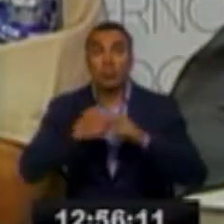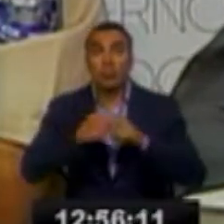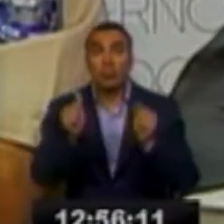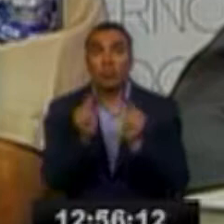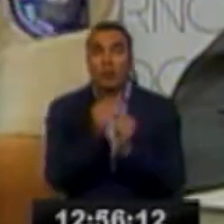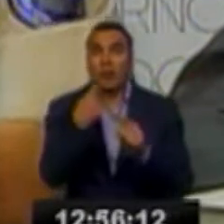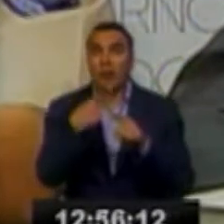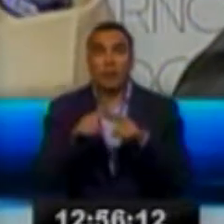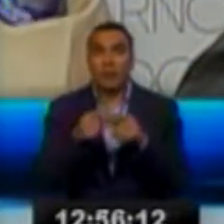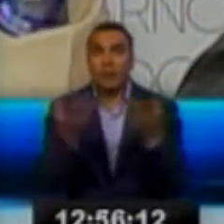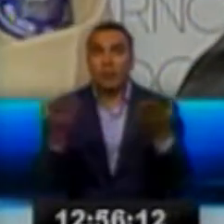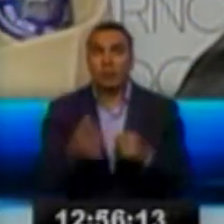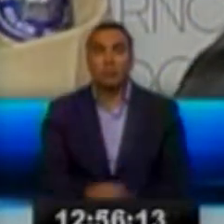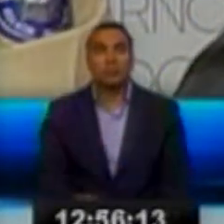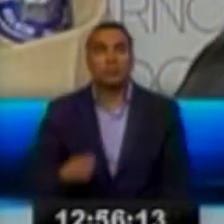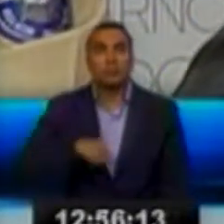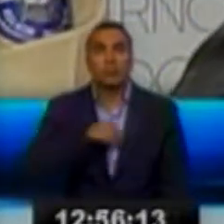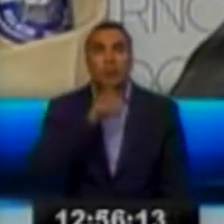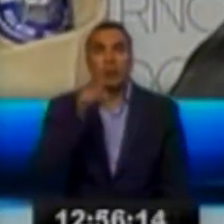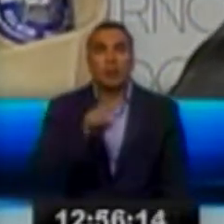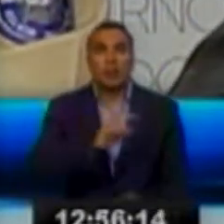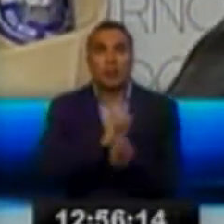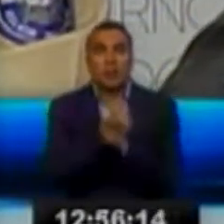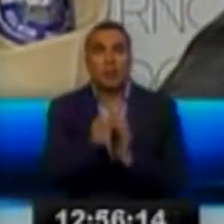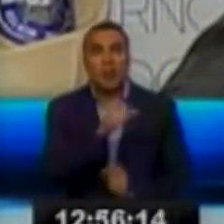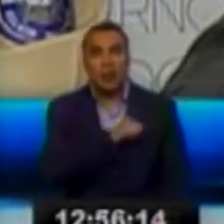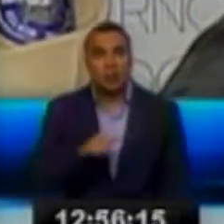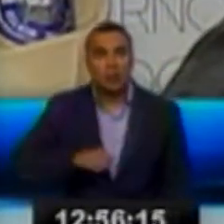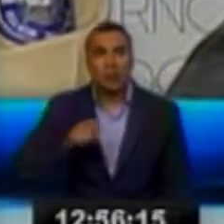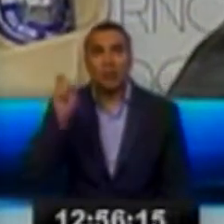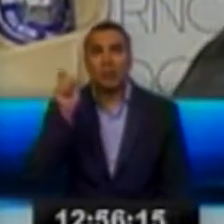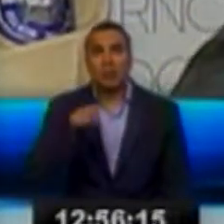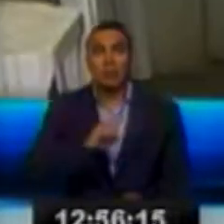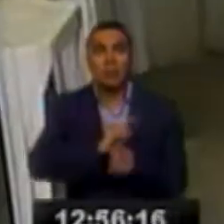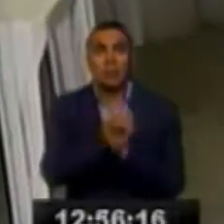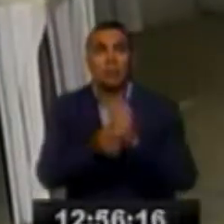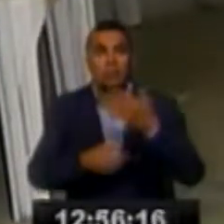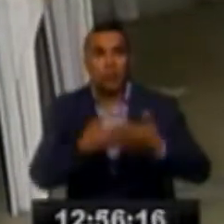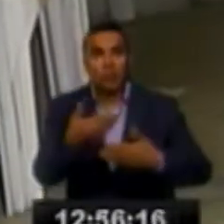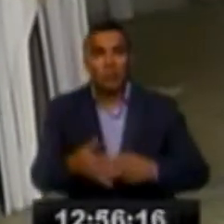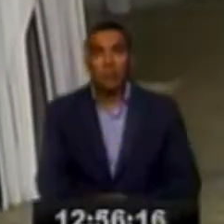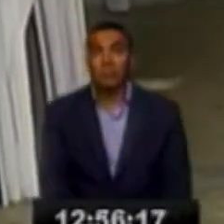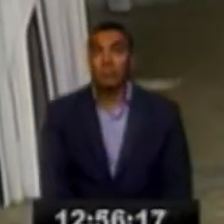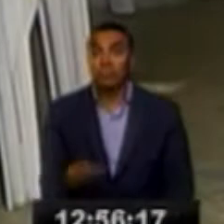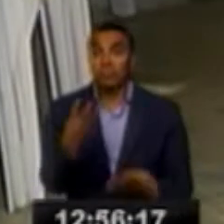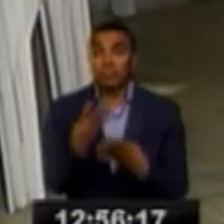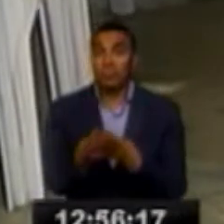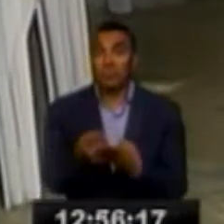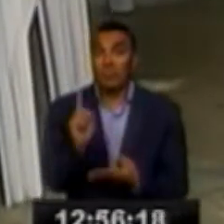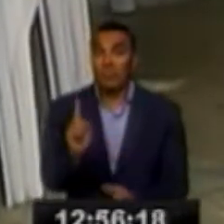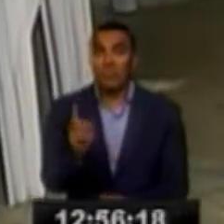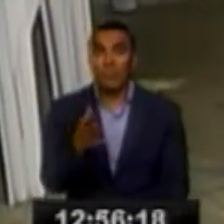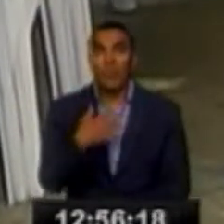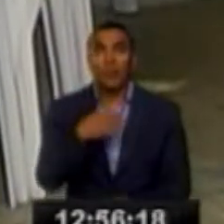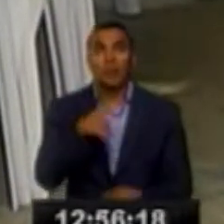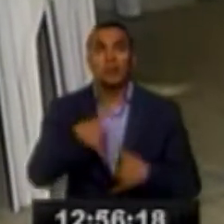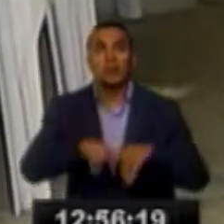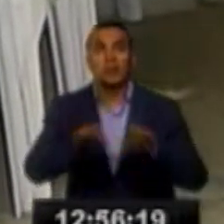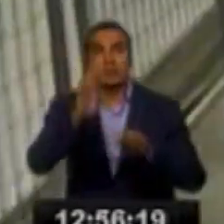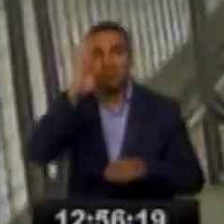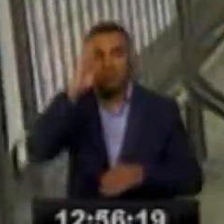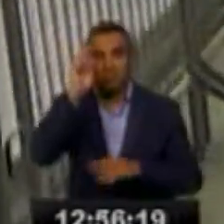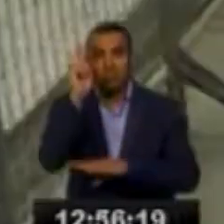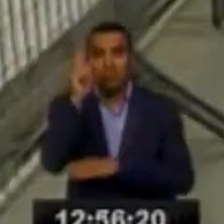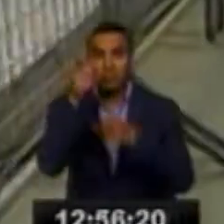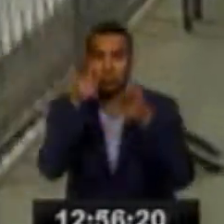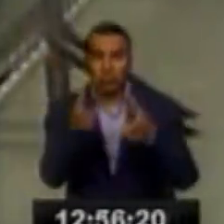varias aristas. Necesitamos modificar conductas, necesitamos modificar los procesos. El sistema penitenciario se mantiene en estado de excepción, cuyo objetivo